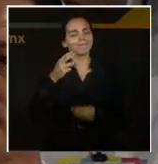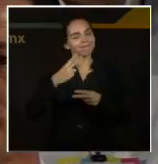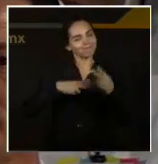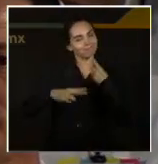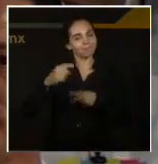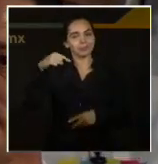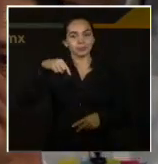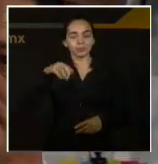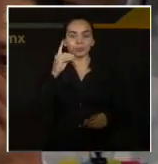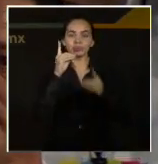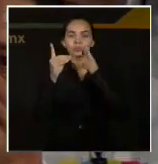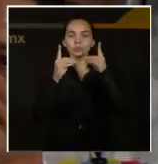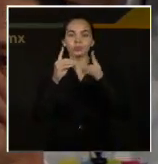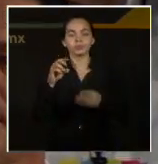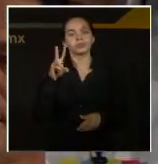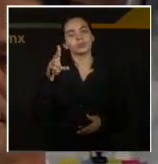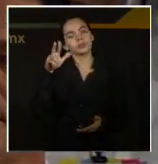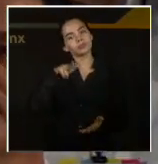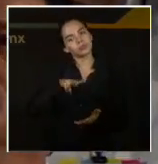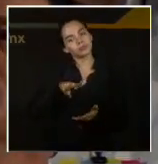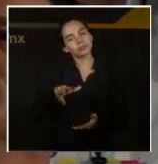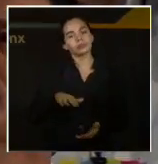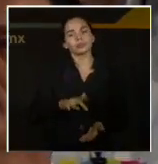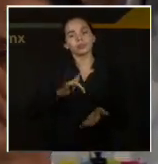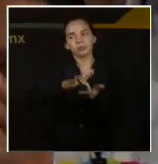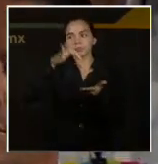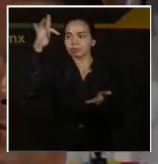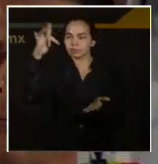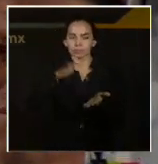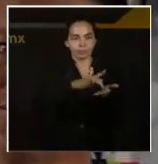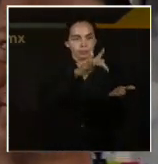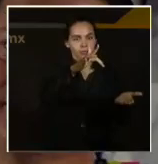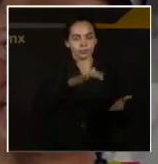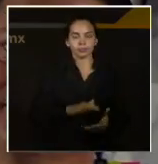a este Debate Ciudadano 2018. Muchísimas gracias.